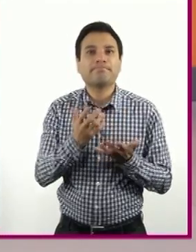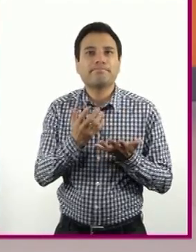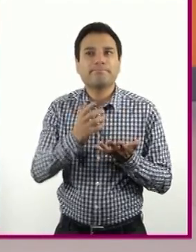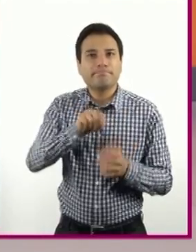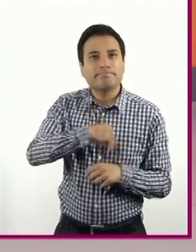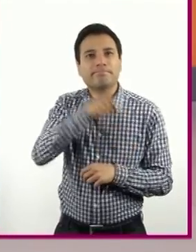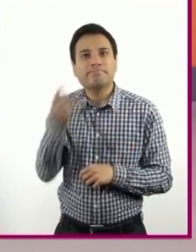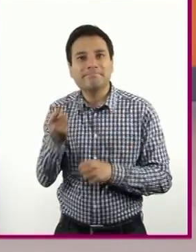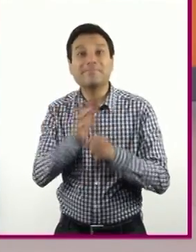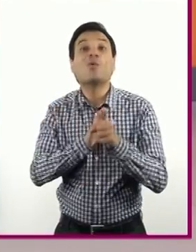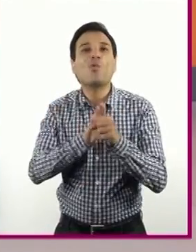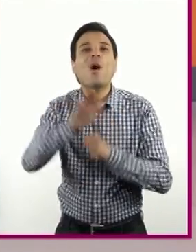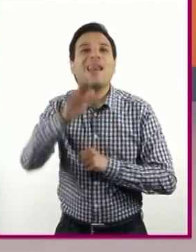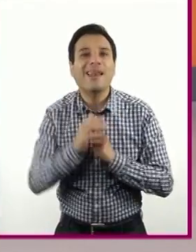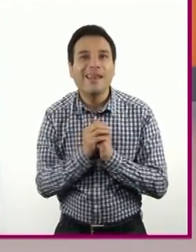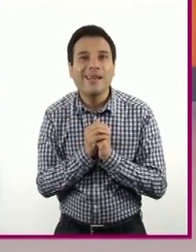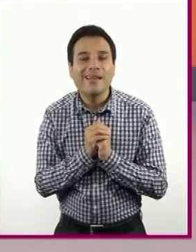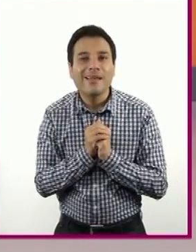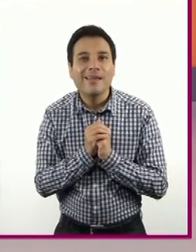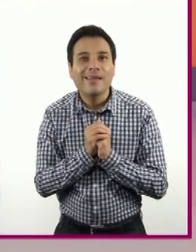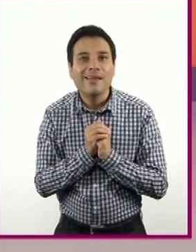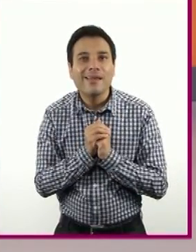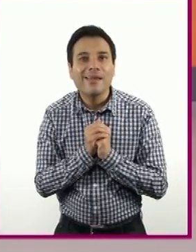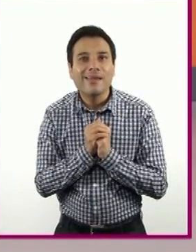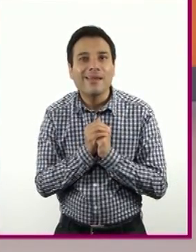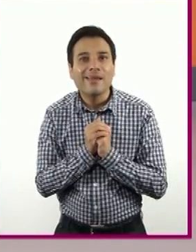el quinto término de la sucesión?